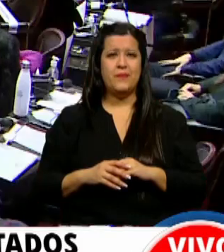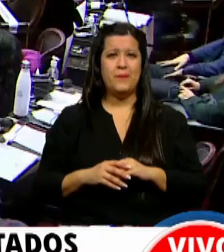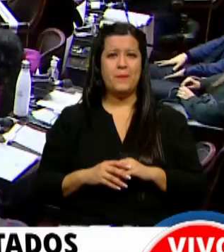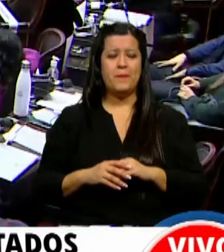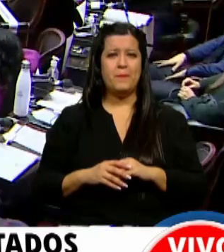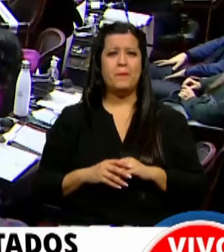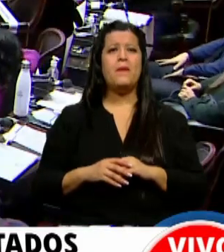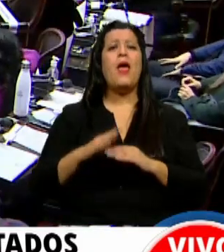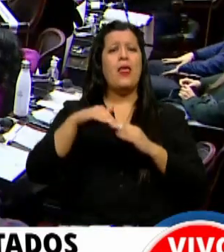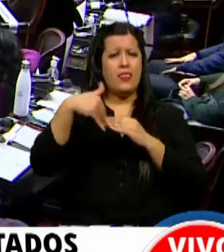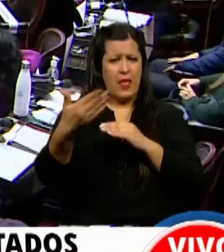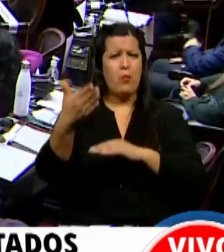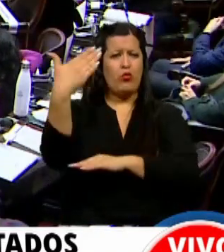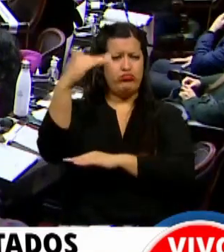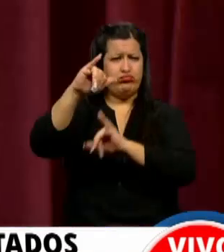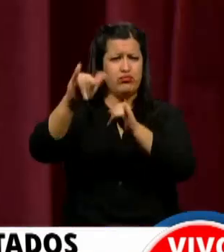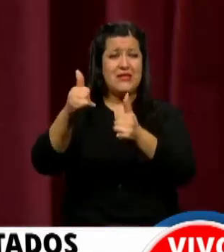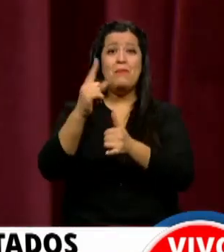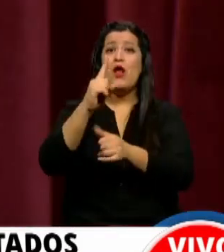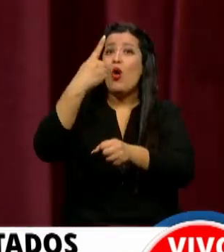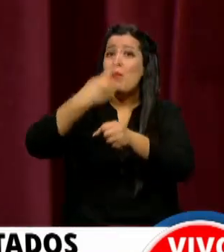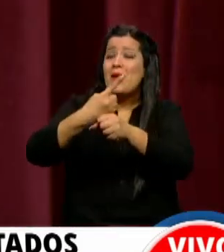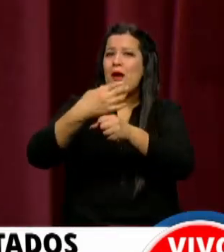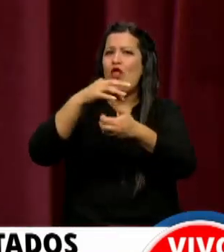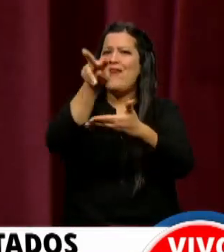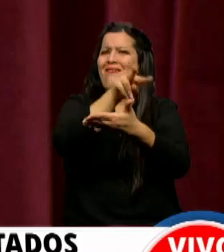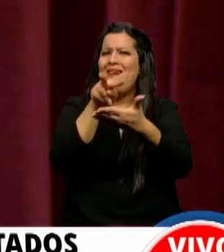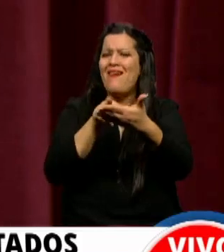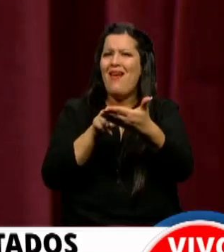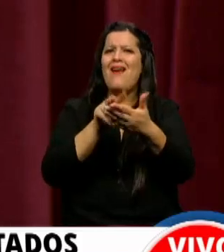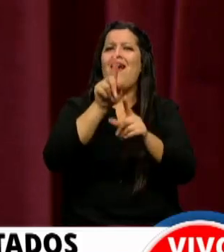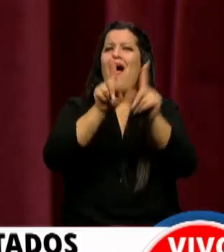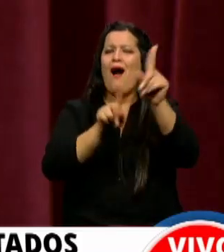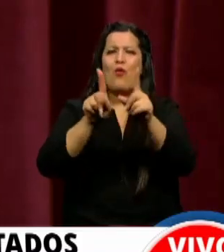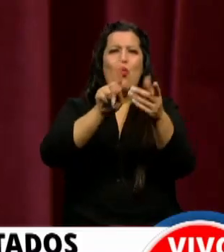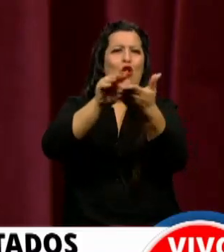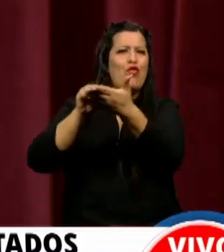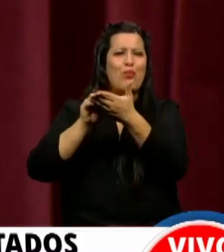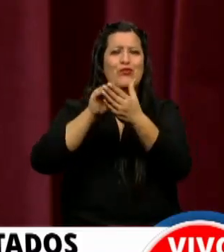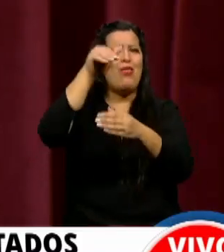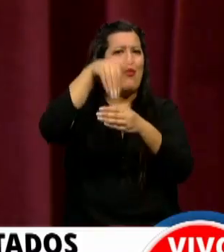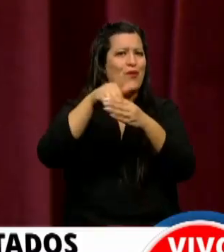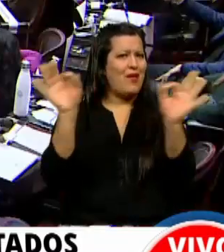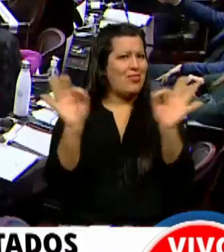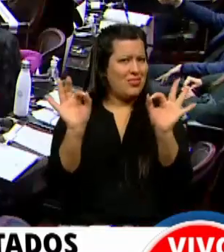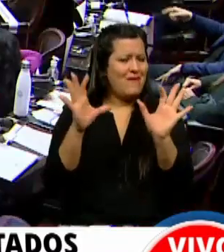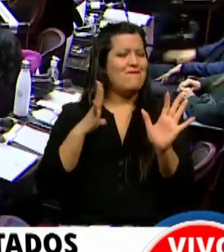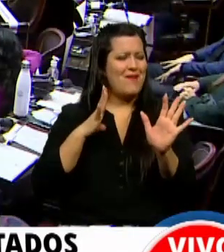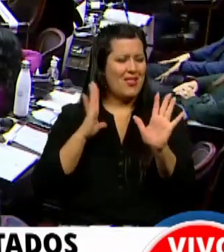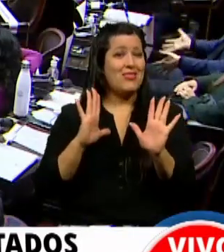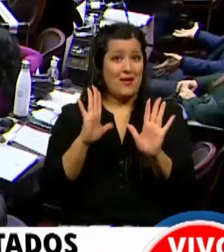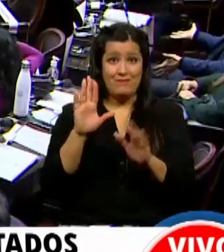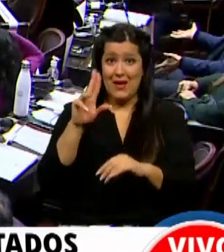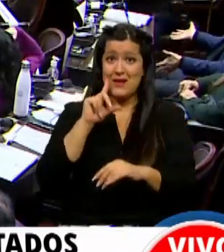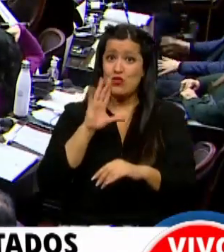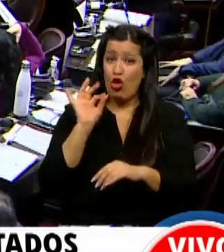Le voy a dar después la palabra, pero primero tengo que leer, tomar el voto de aquellos que todavía no votaron. Puede ser, diputado